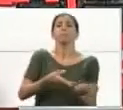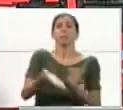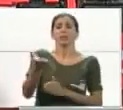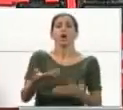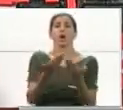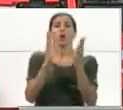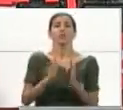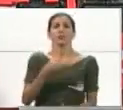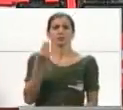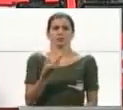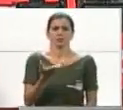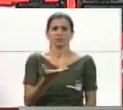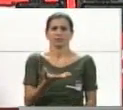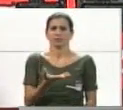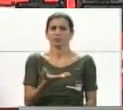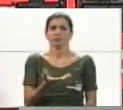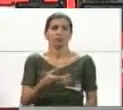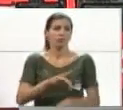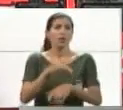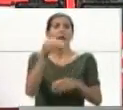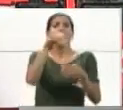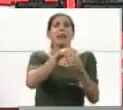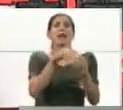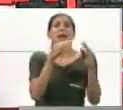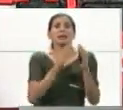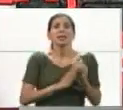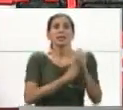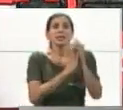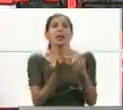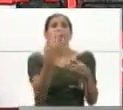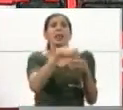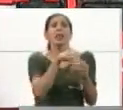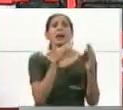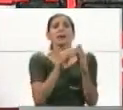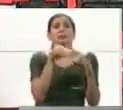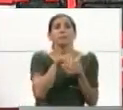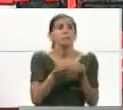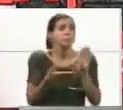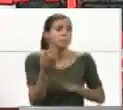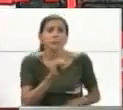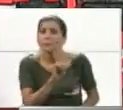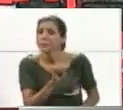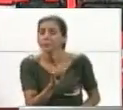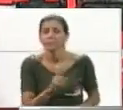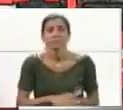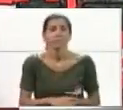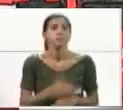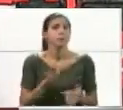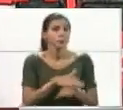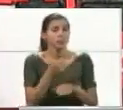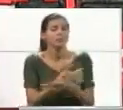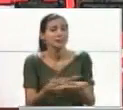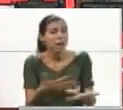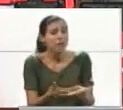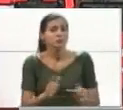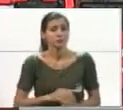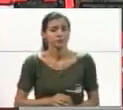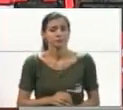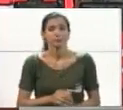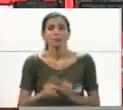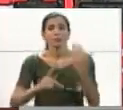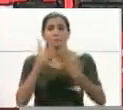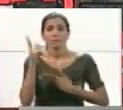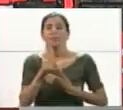recoger los resultados del derramamiento de sangre de venezolanos y venezolanas. Sigo leyendo. Detrás de este plan se encuentra en orden